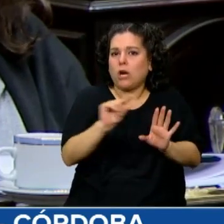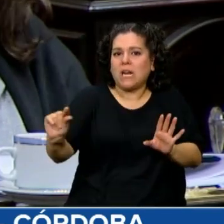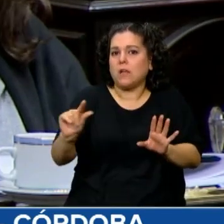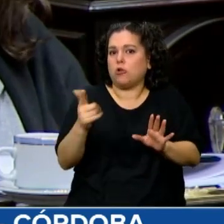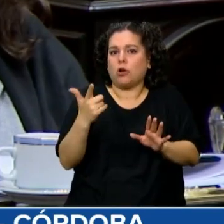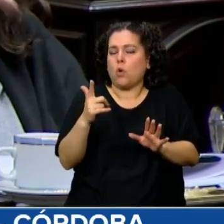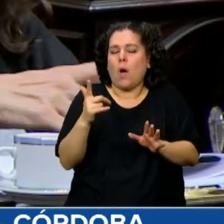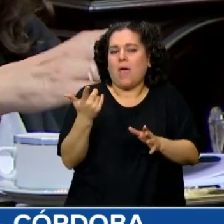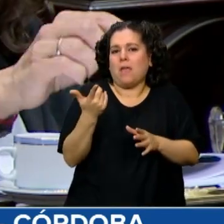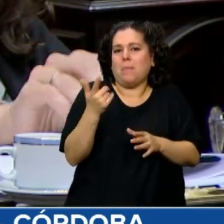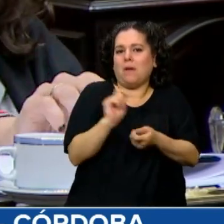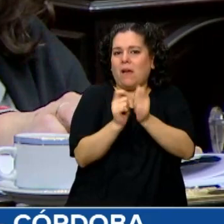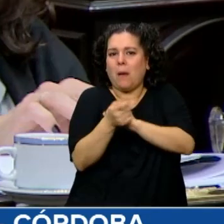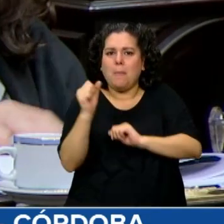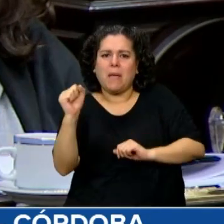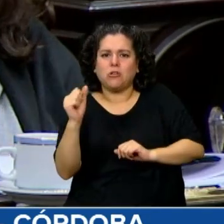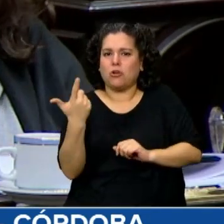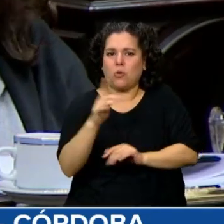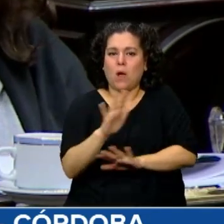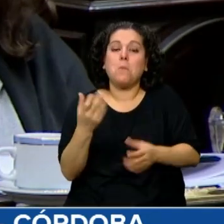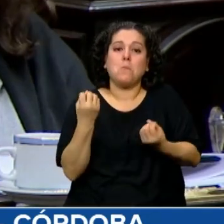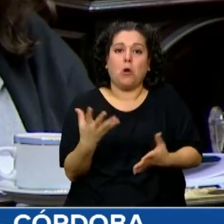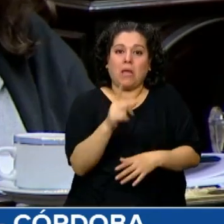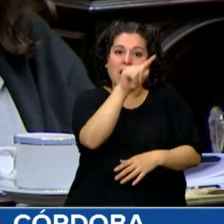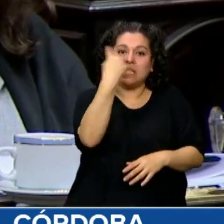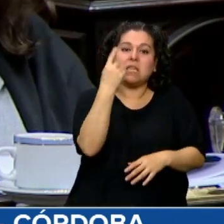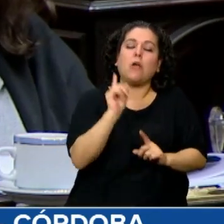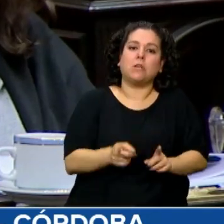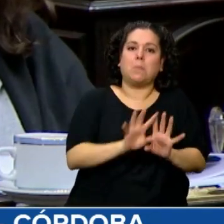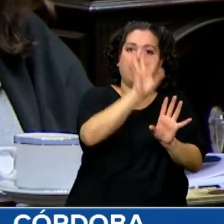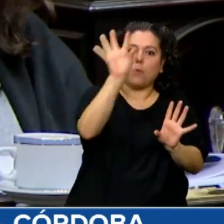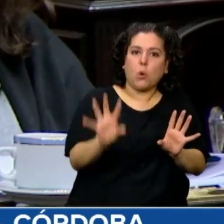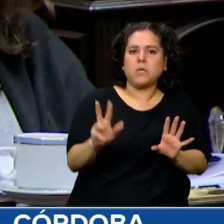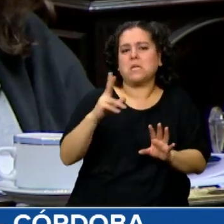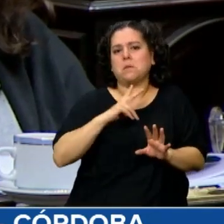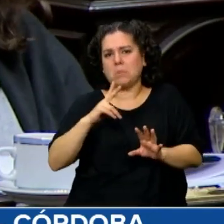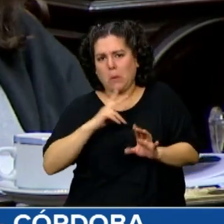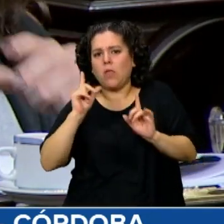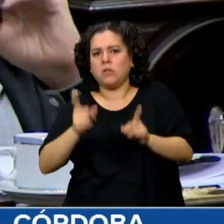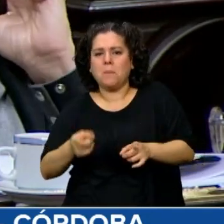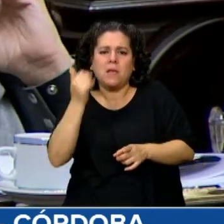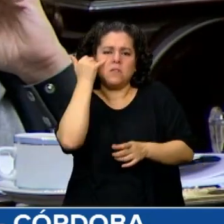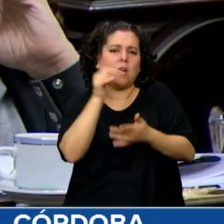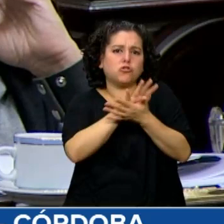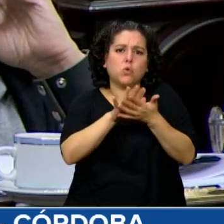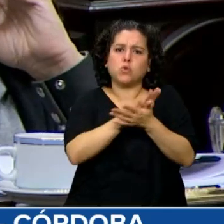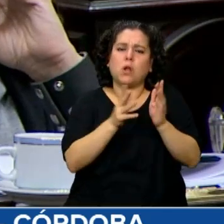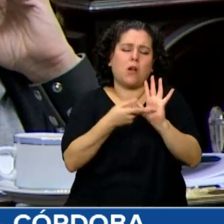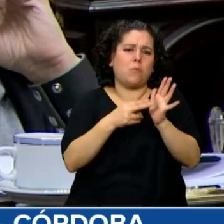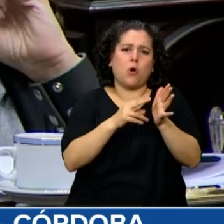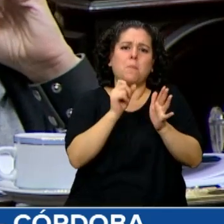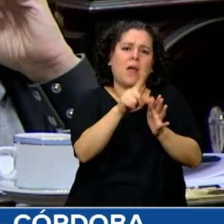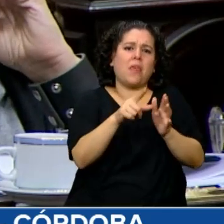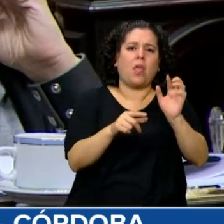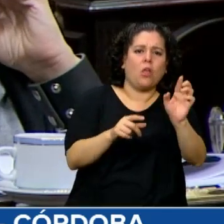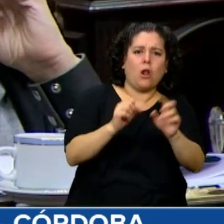sin especificar, siendo que el Estado Nacional, los estados provinciales y los privados resolvieron su problema de